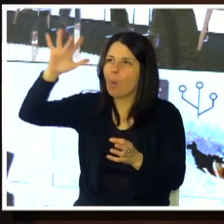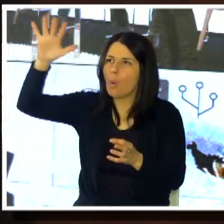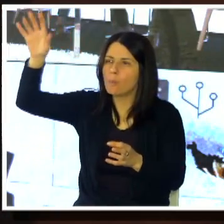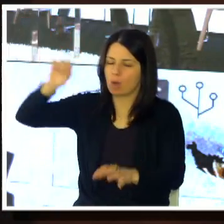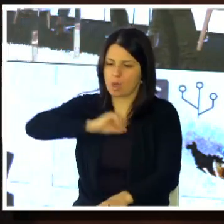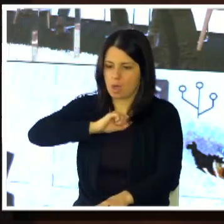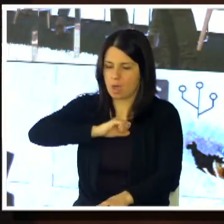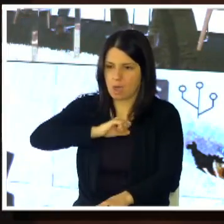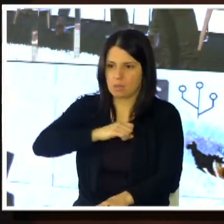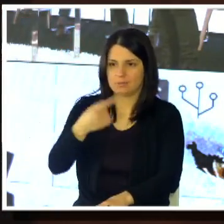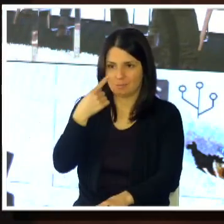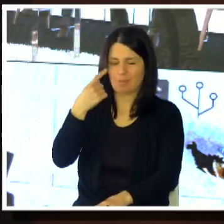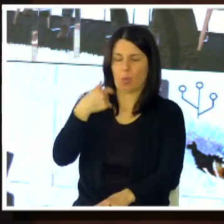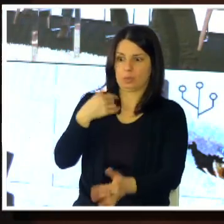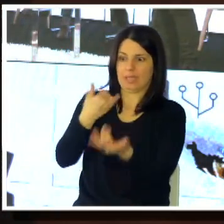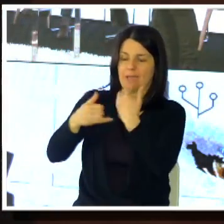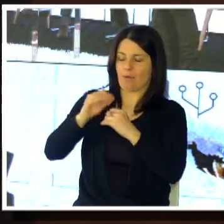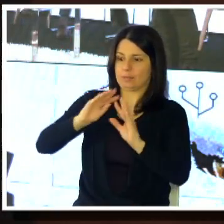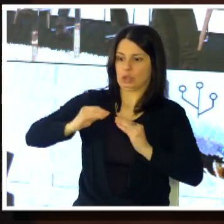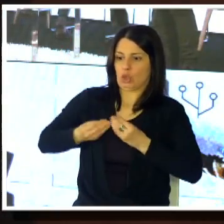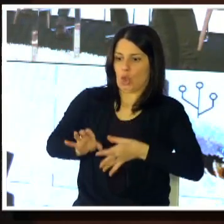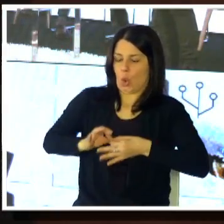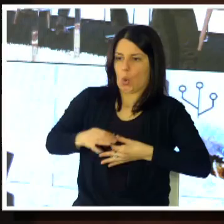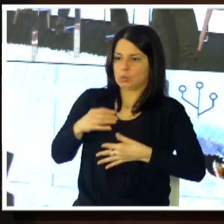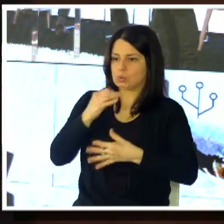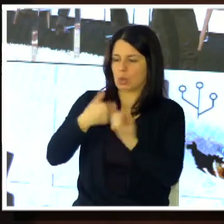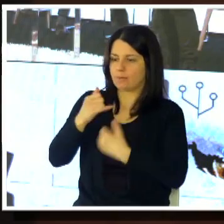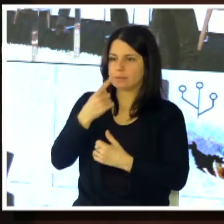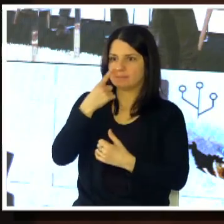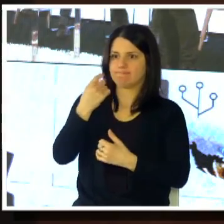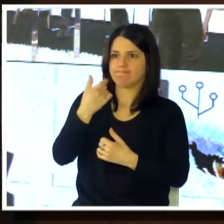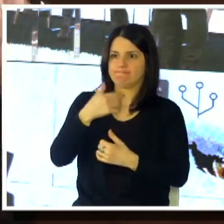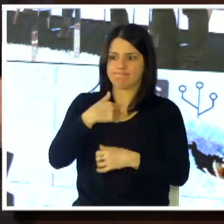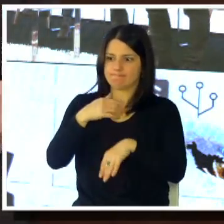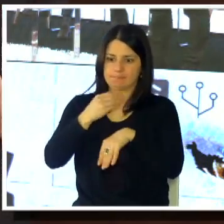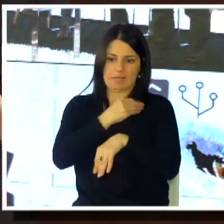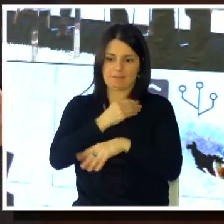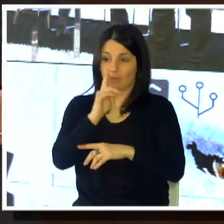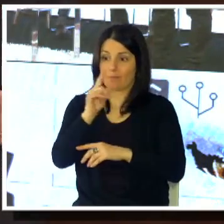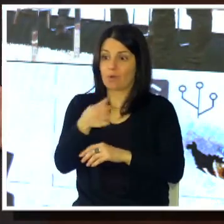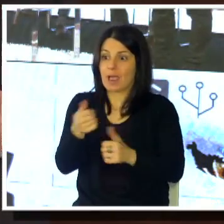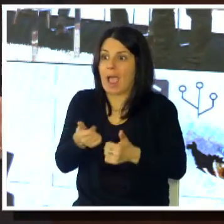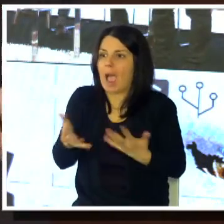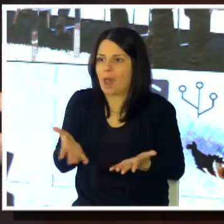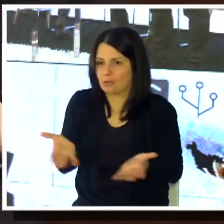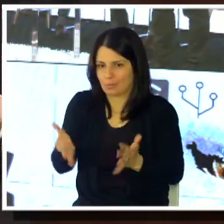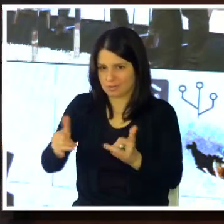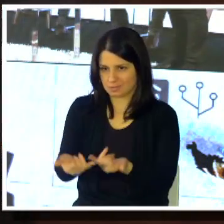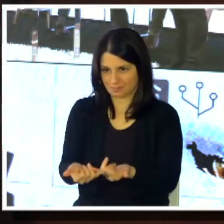toser, entonces toda esa información junta nos da la pauta de que tenemos que reaccionar de alguna manera,